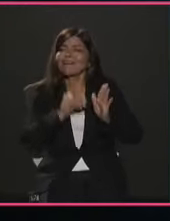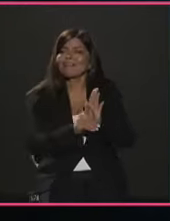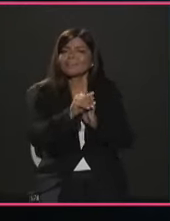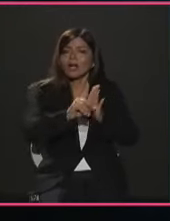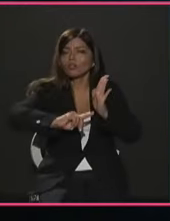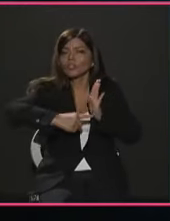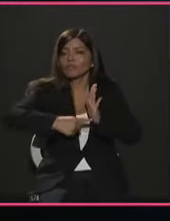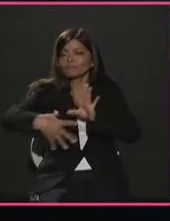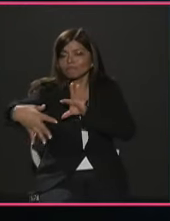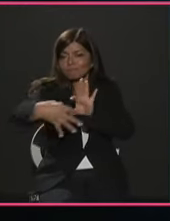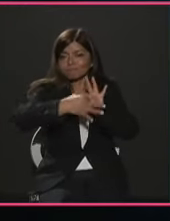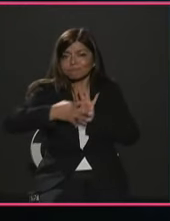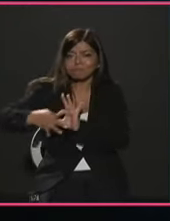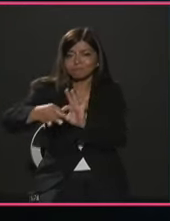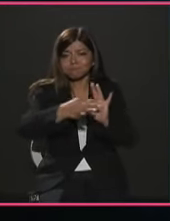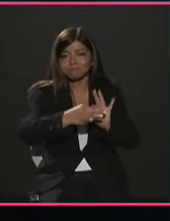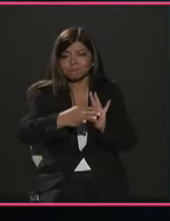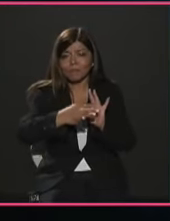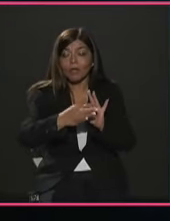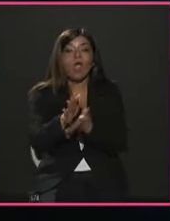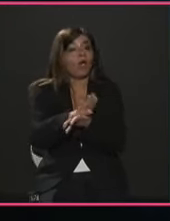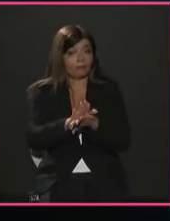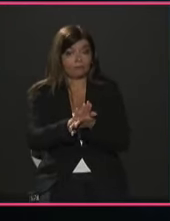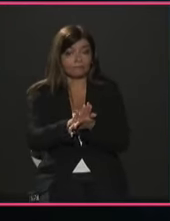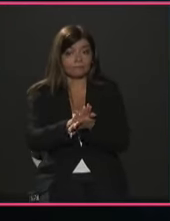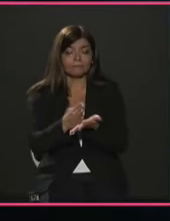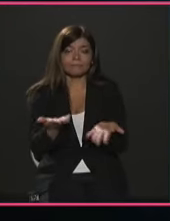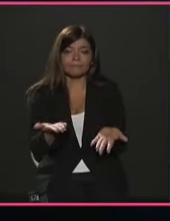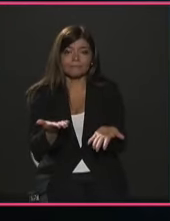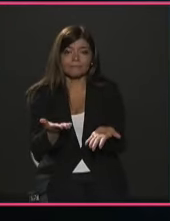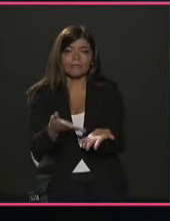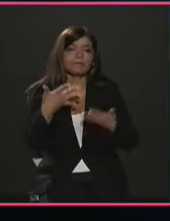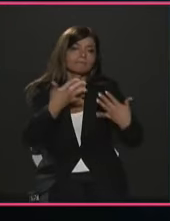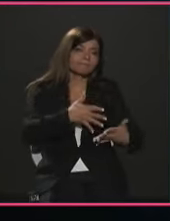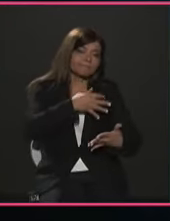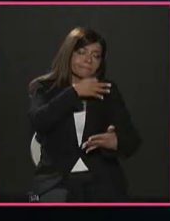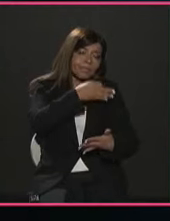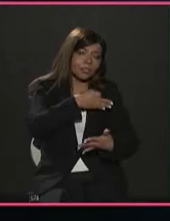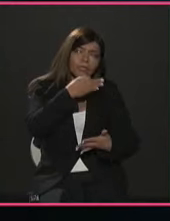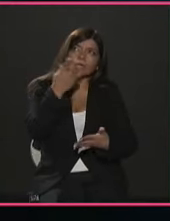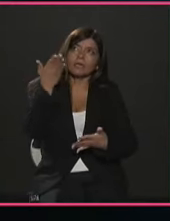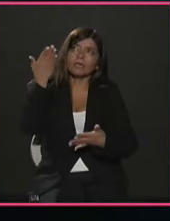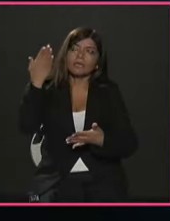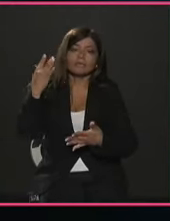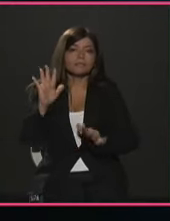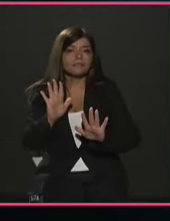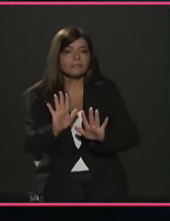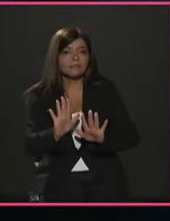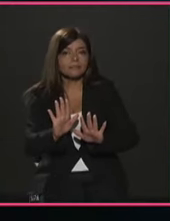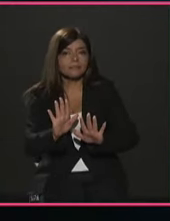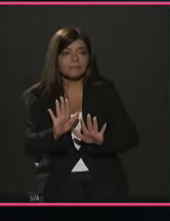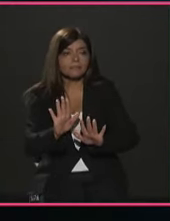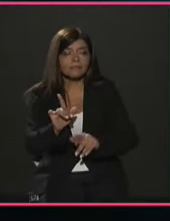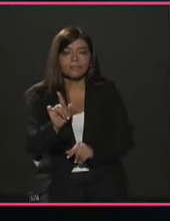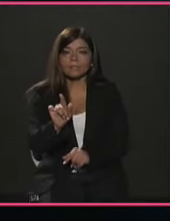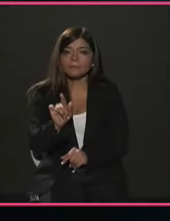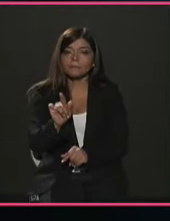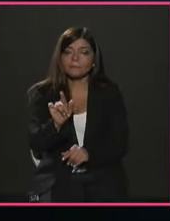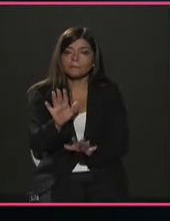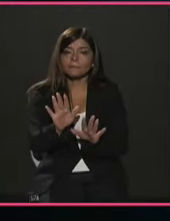tecnológico conjunto por ejemplo lo mencionaba si no me equivoco eh